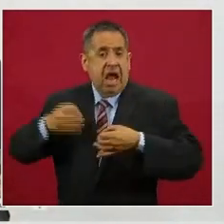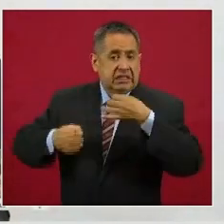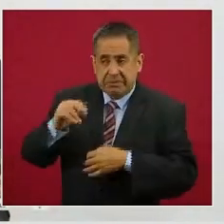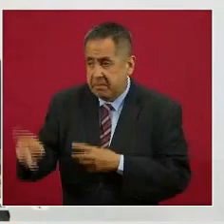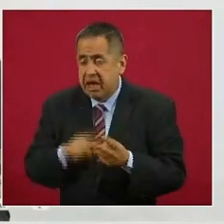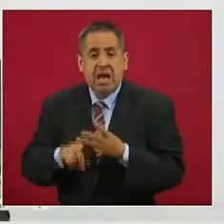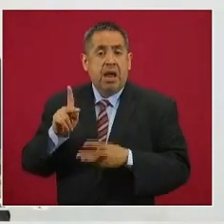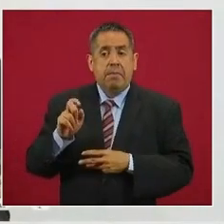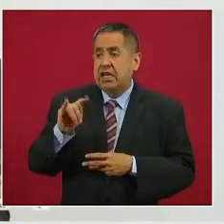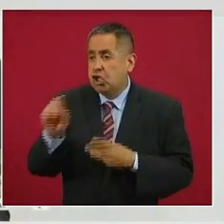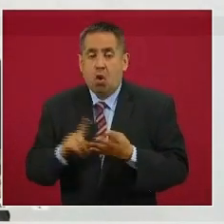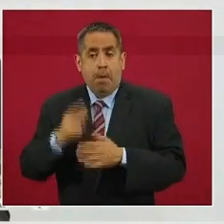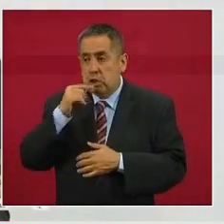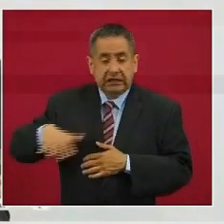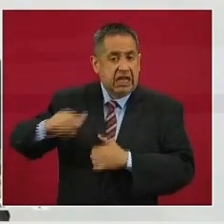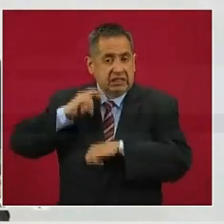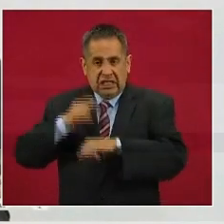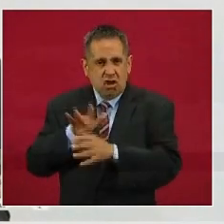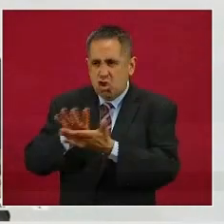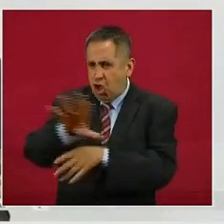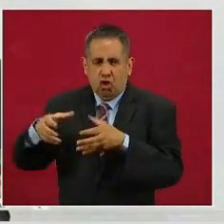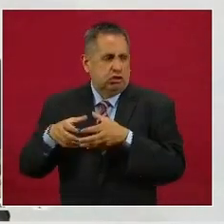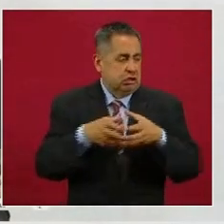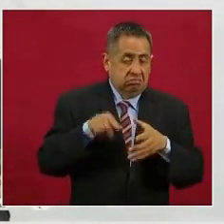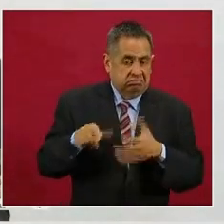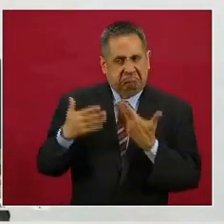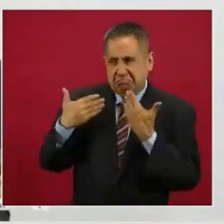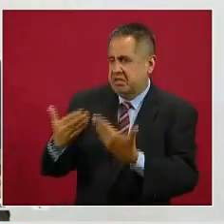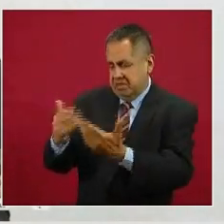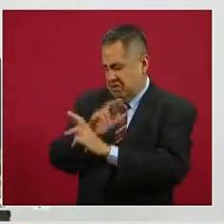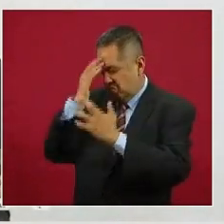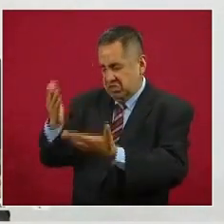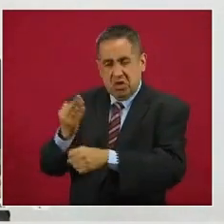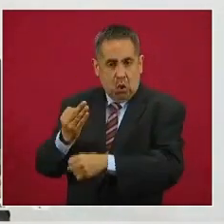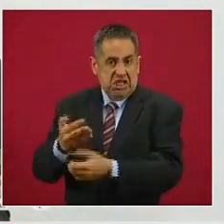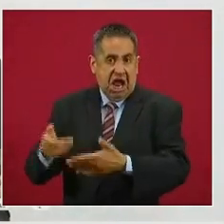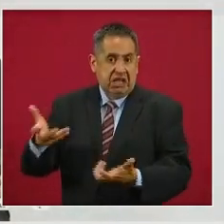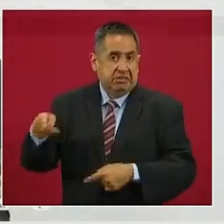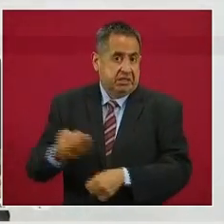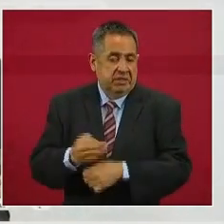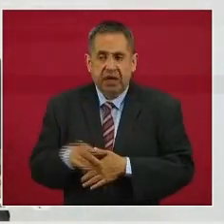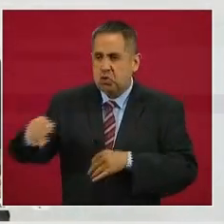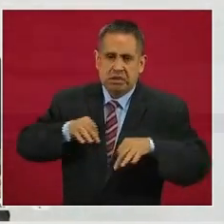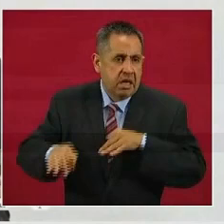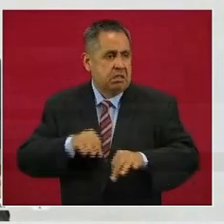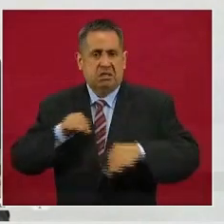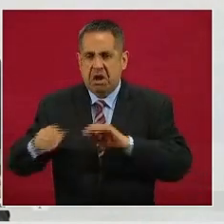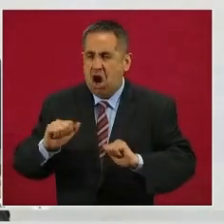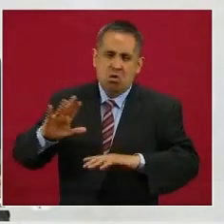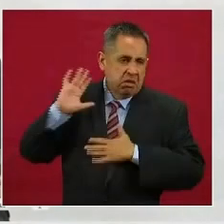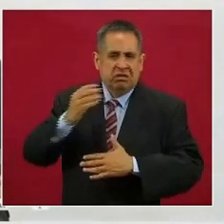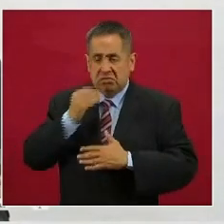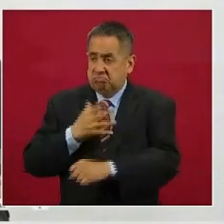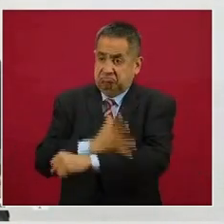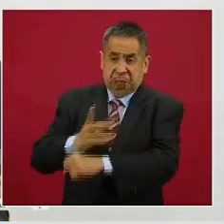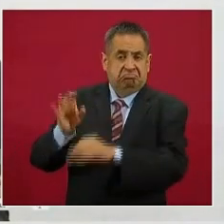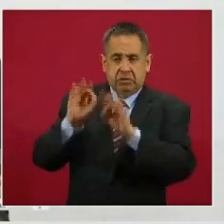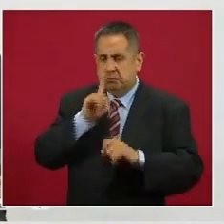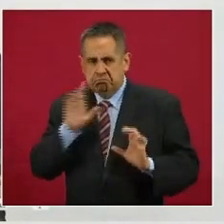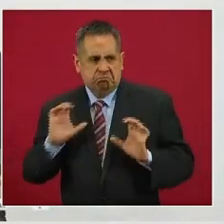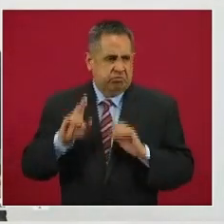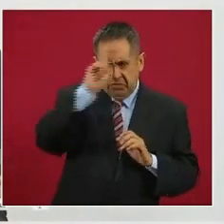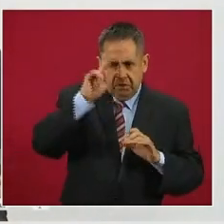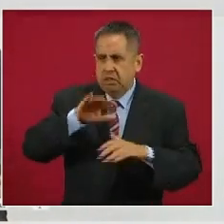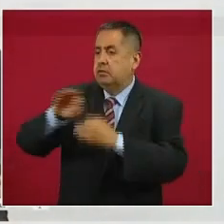Ministerio Público, los peritos, los policías y el personal de apoyo merecen todo nuestro reconocimiento. Por parte de ellos no ha habido más que trabajo, compromiso, honorabilidad y